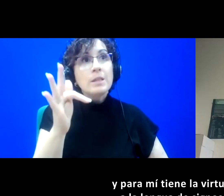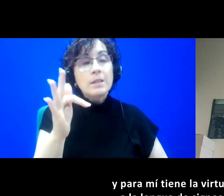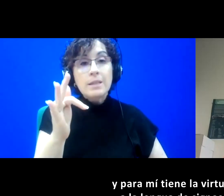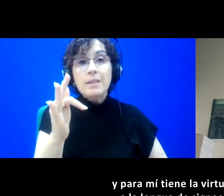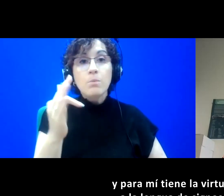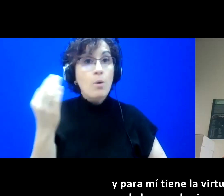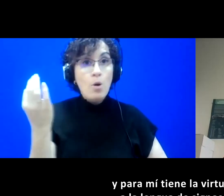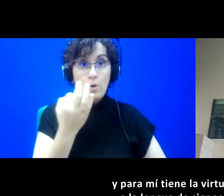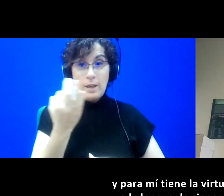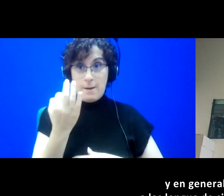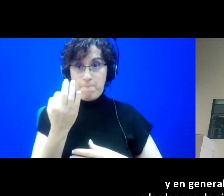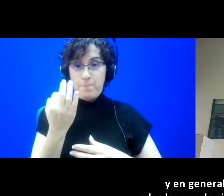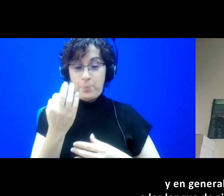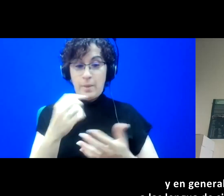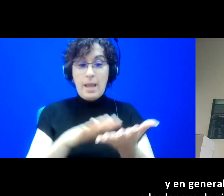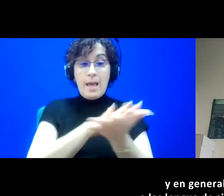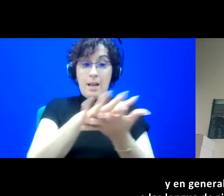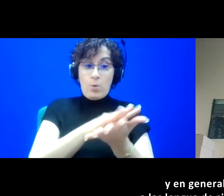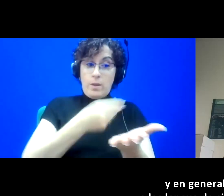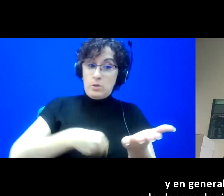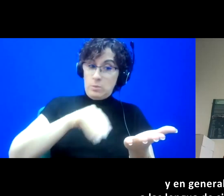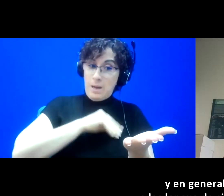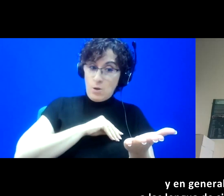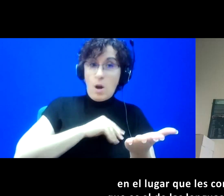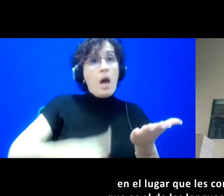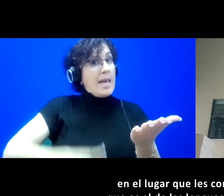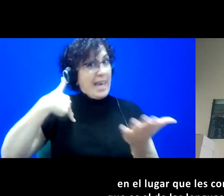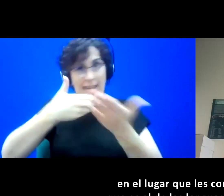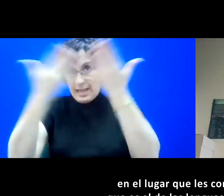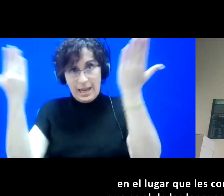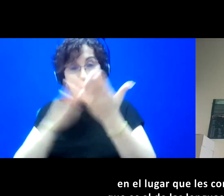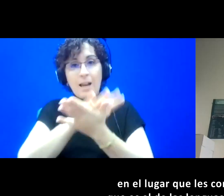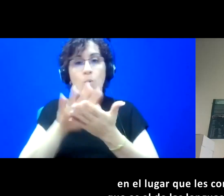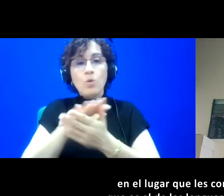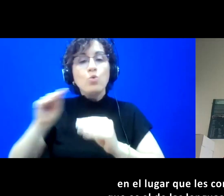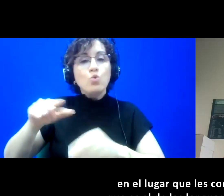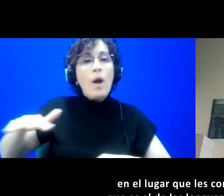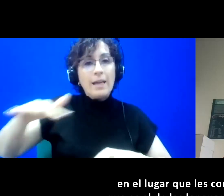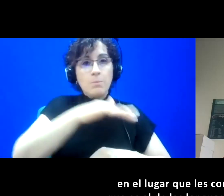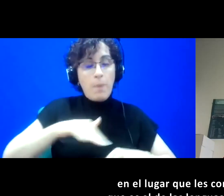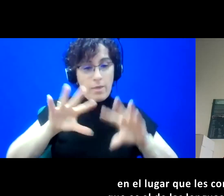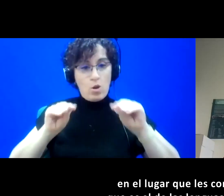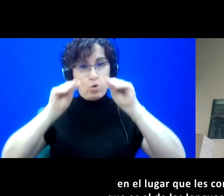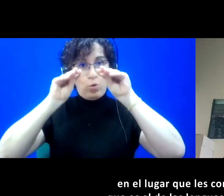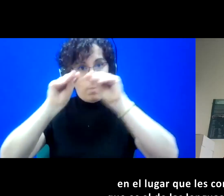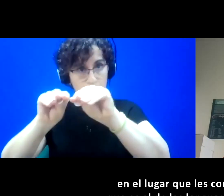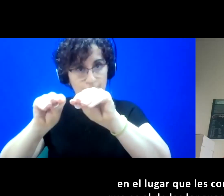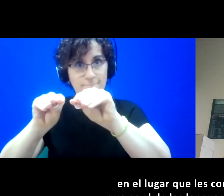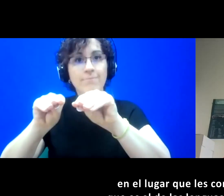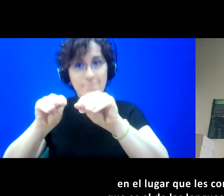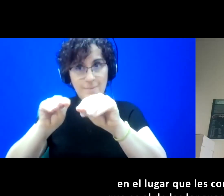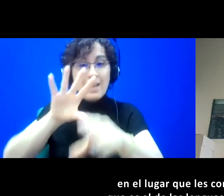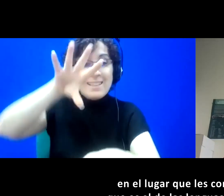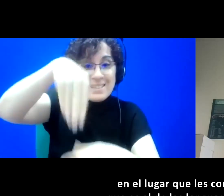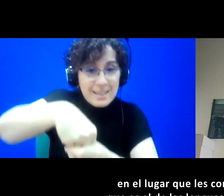signos española y en general a las lenguas de signos en el lugar que les corresponde, que es el de las